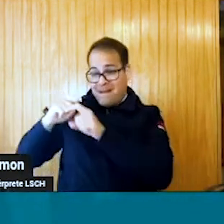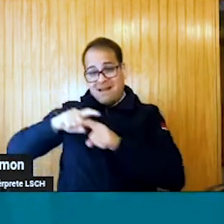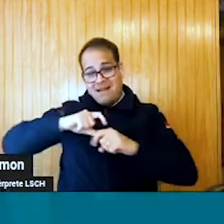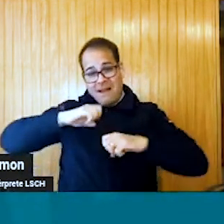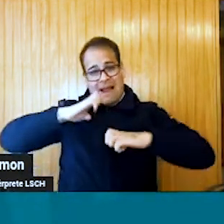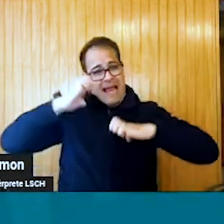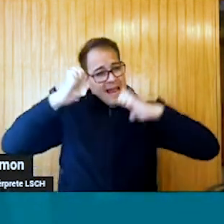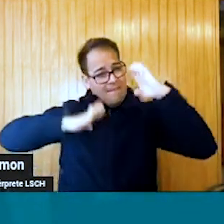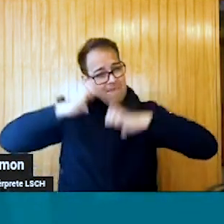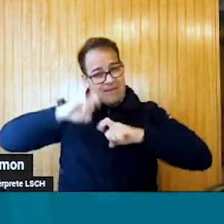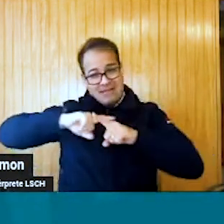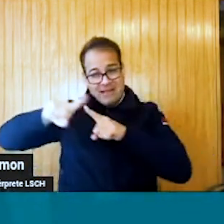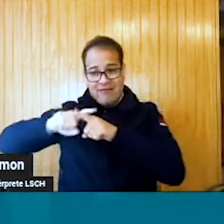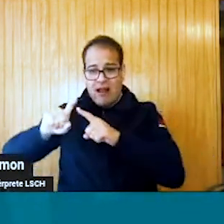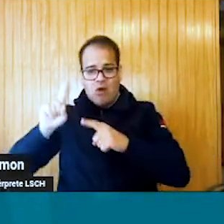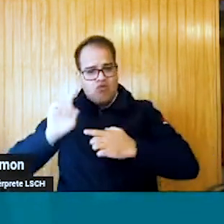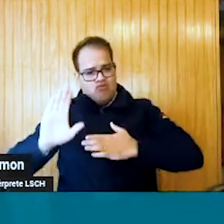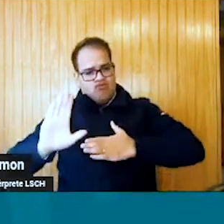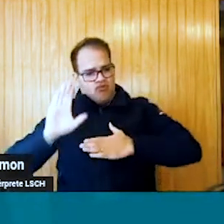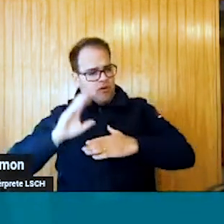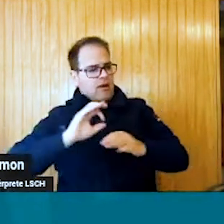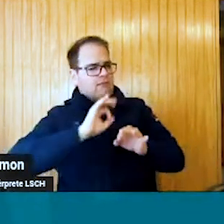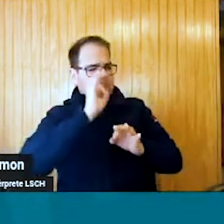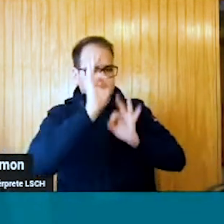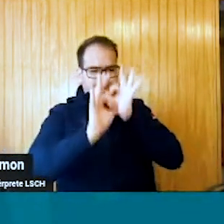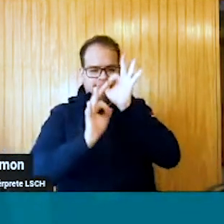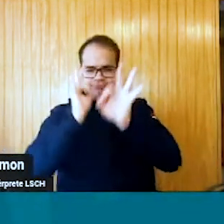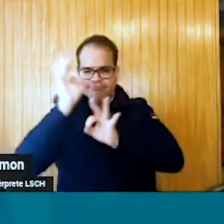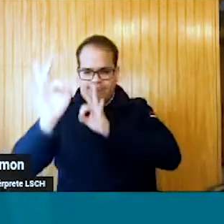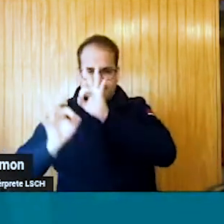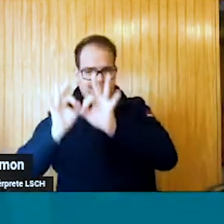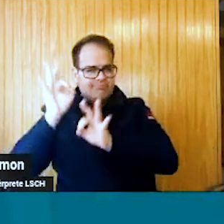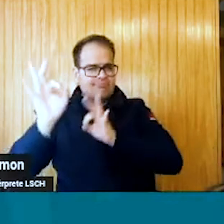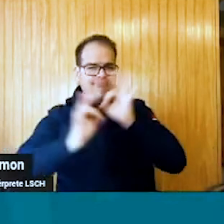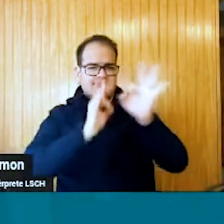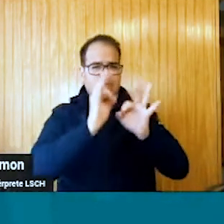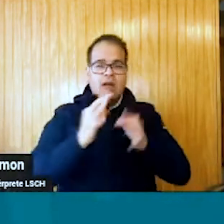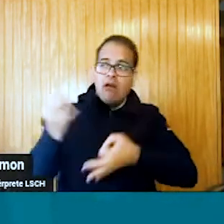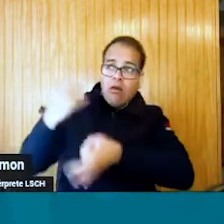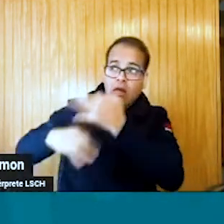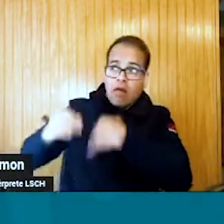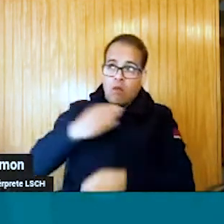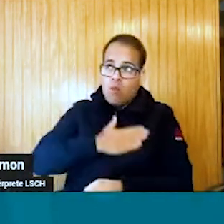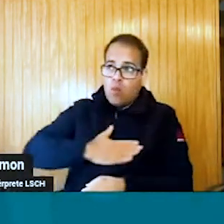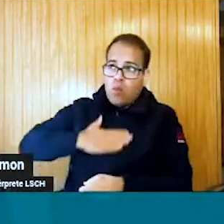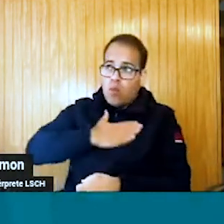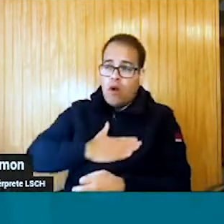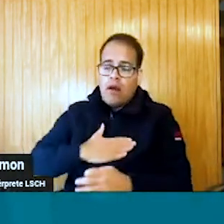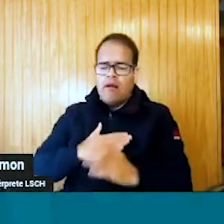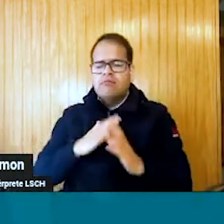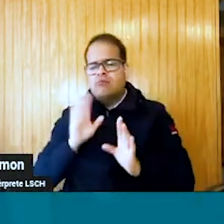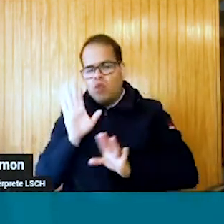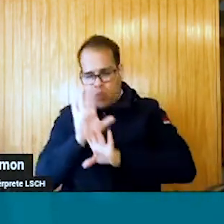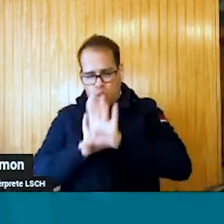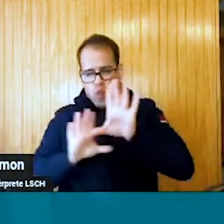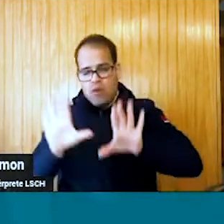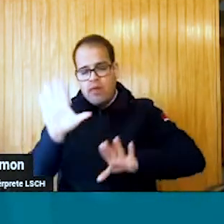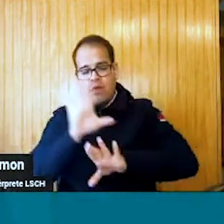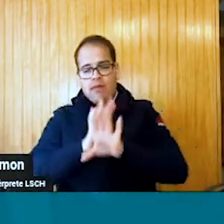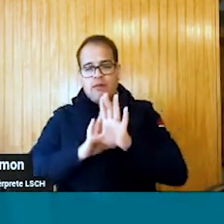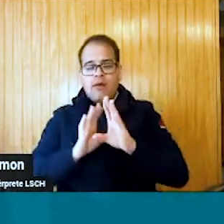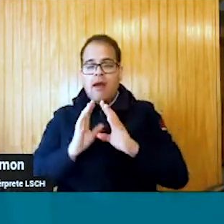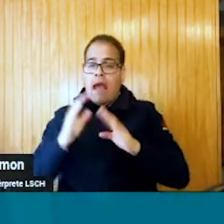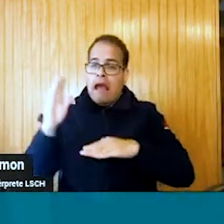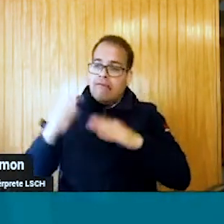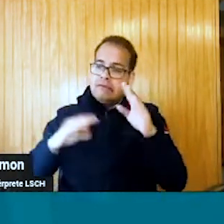prometen mucho y de repente solo dicen lo que el cliente quiere oír. En ese sentido,